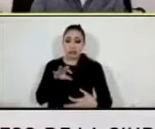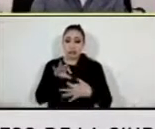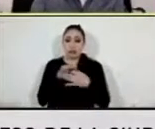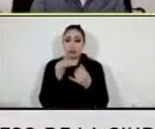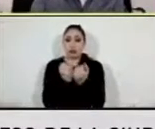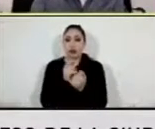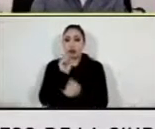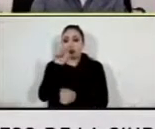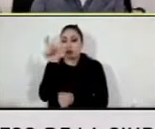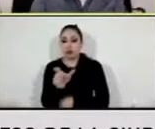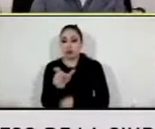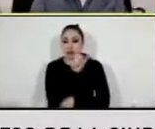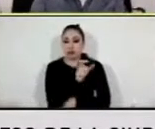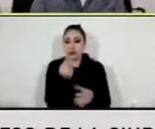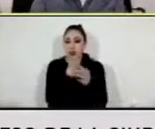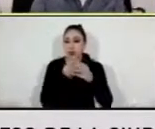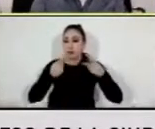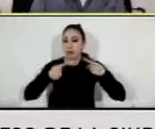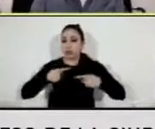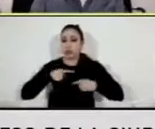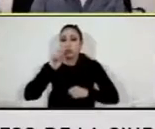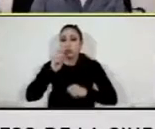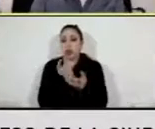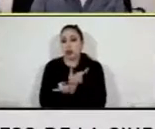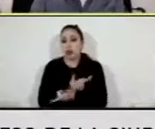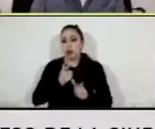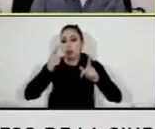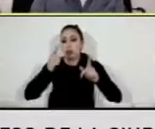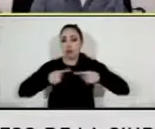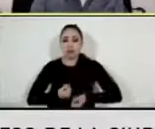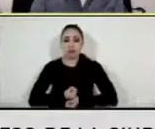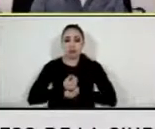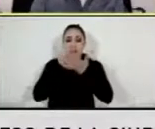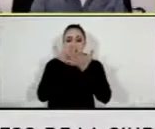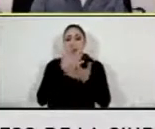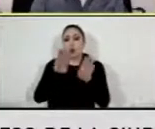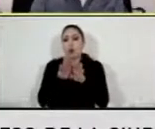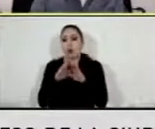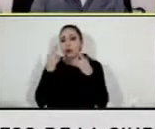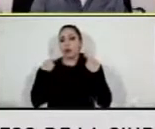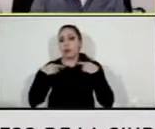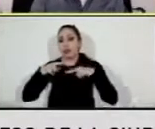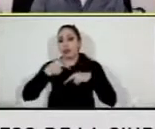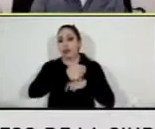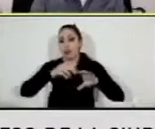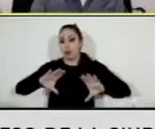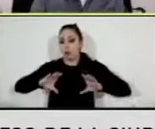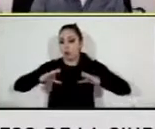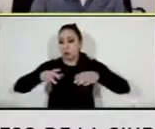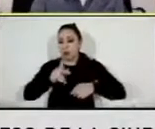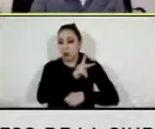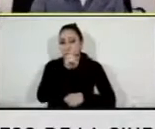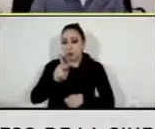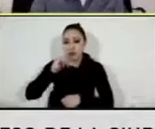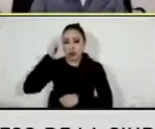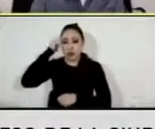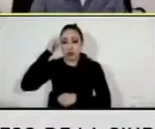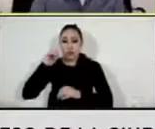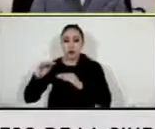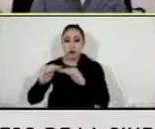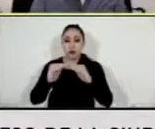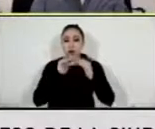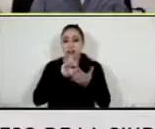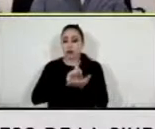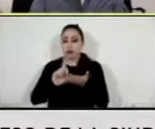la libre determinación y autonomía de los pueblos indígenas y sus comunidades e igualdad de género. Hoy,